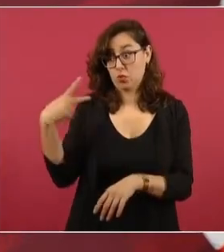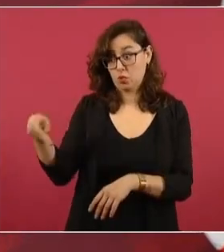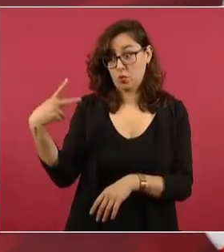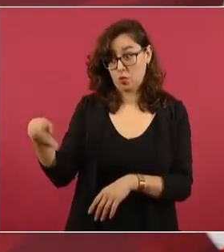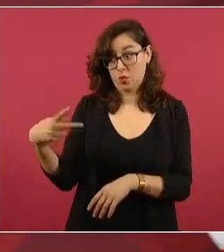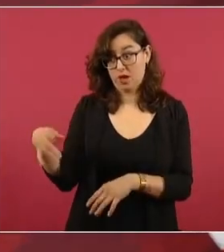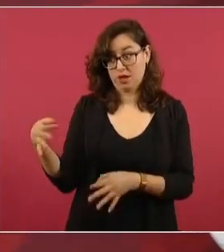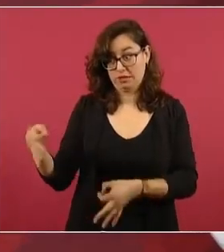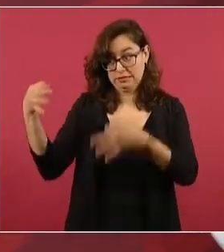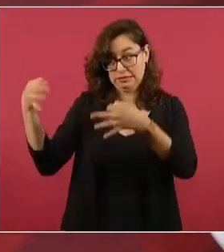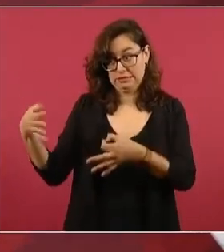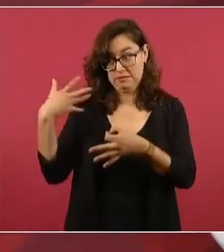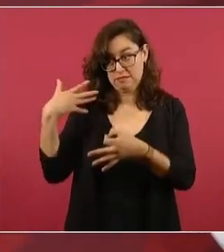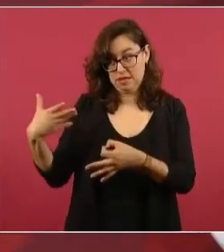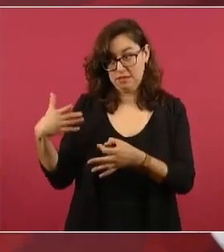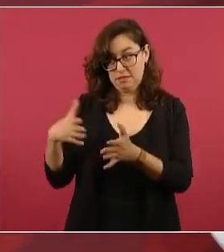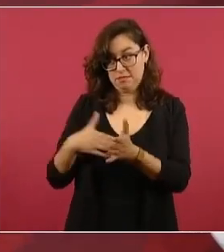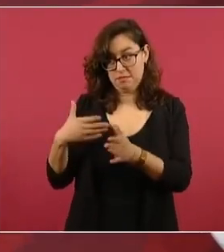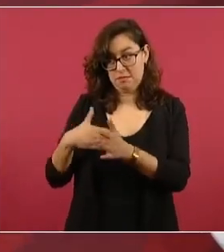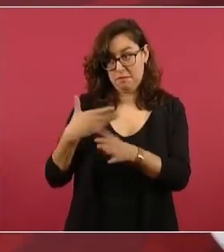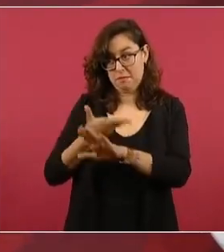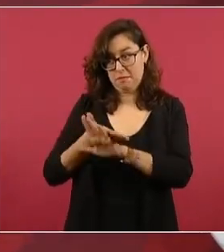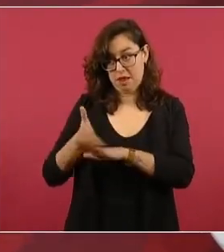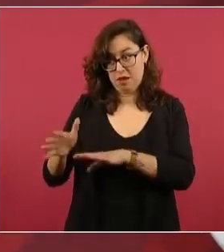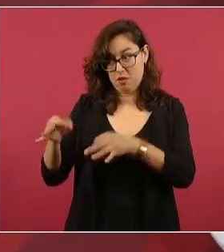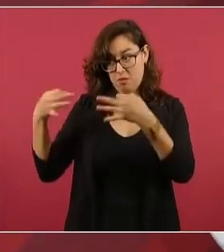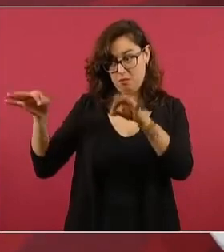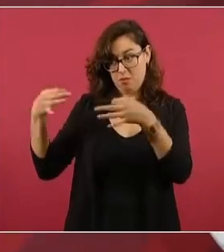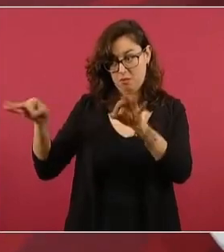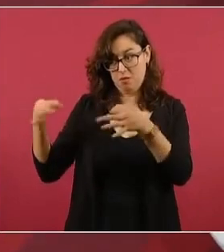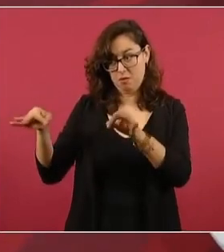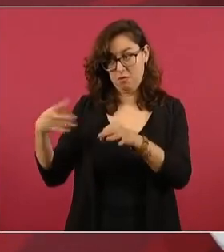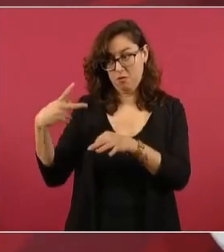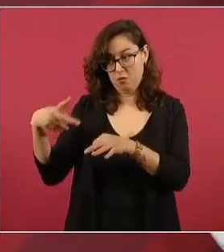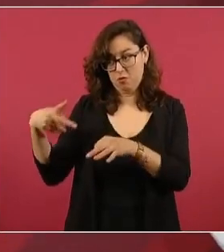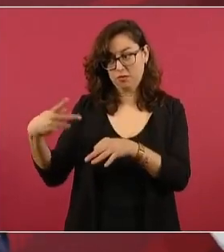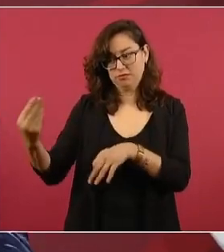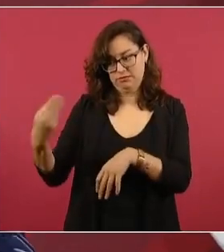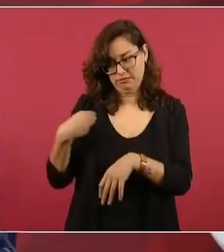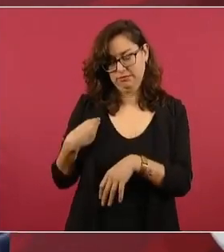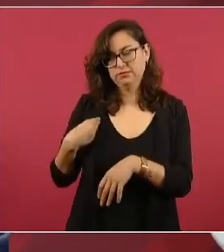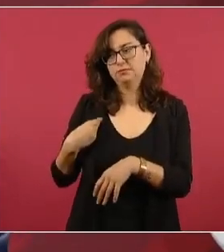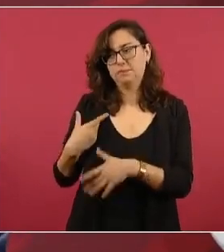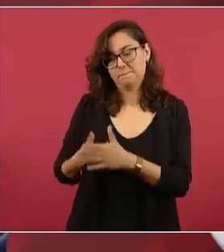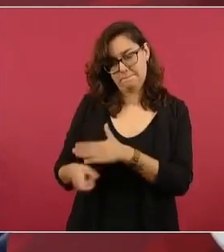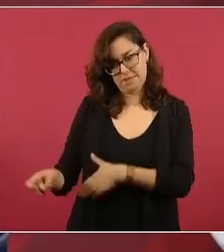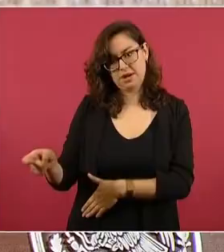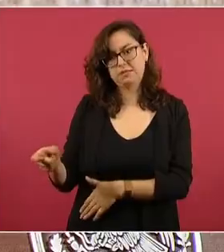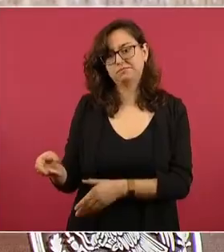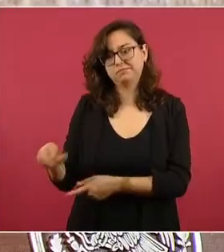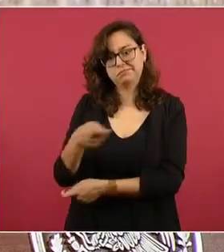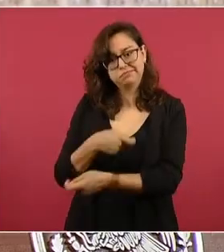dan en blanco y te pago